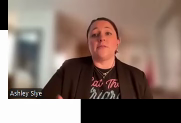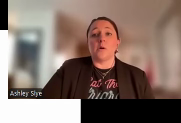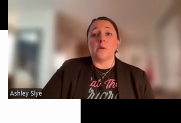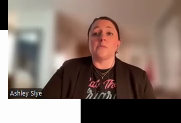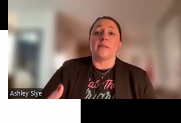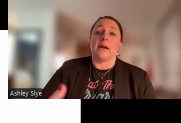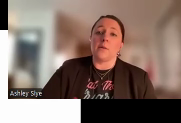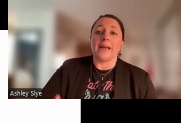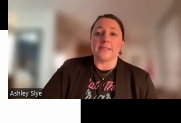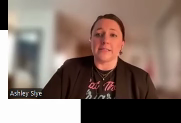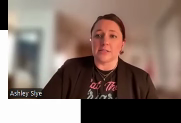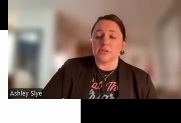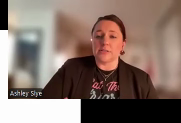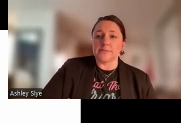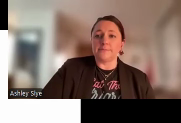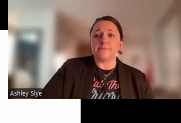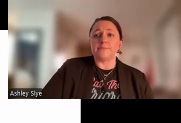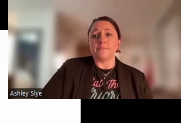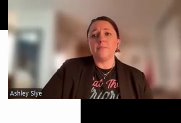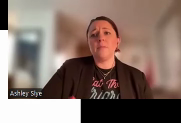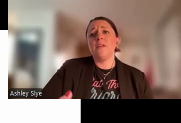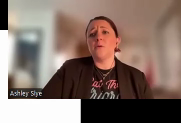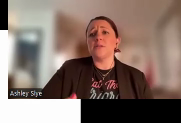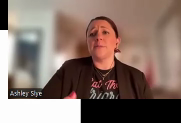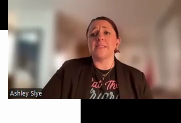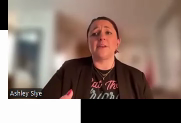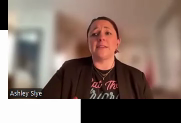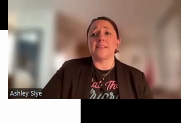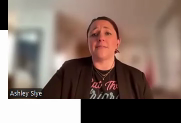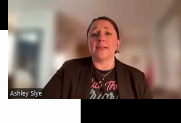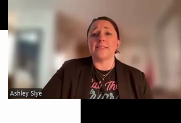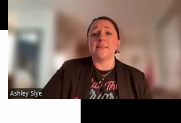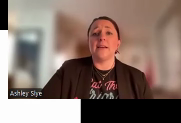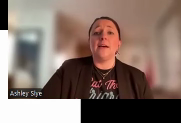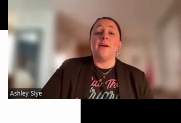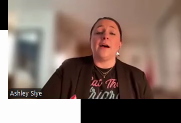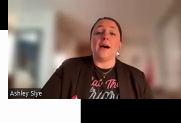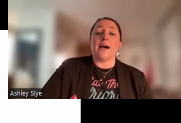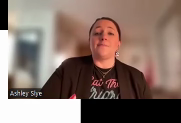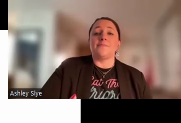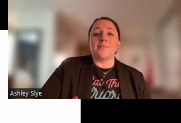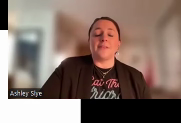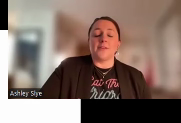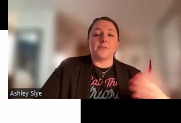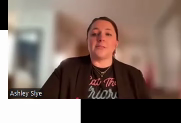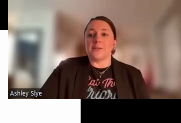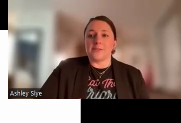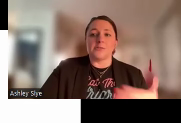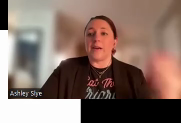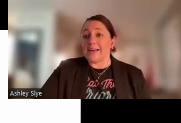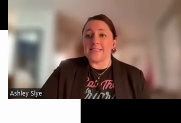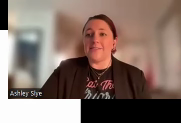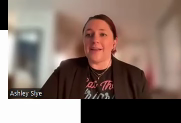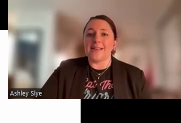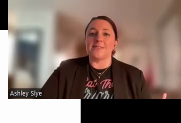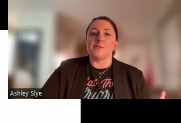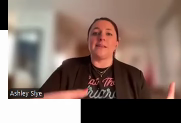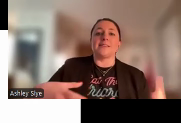les devuelve el control y les da opciones a los sobrevivientes. Entonces existen cuatro opciones en las que